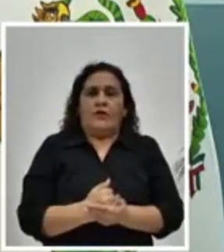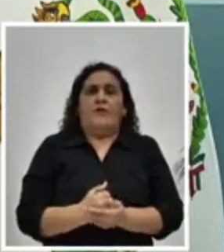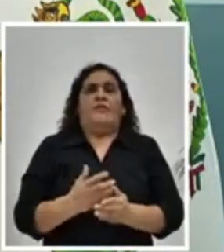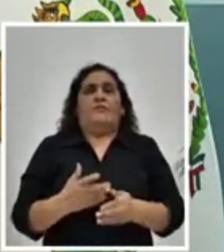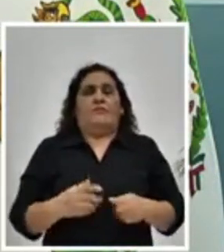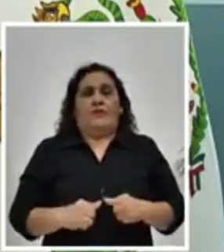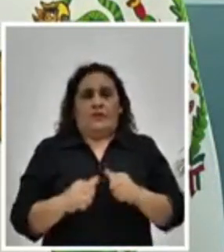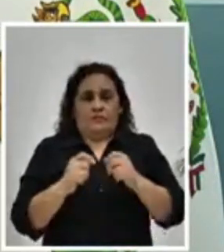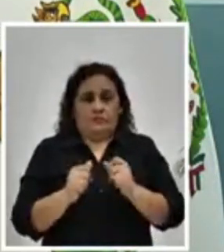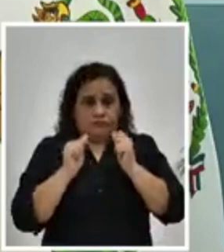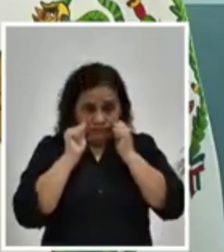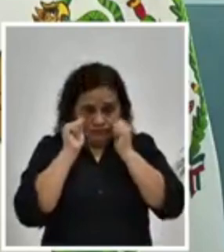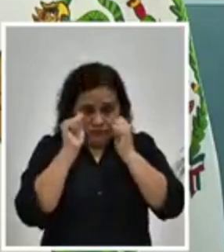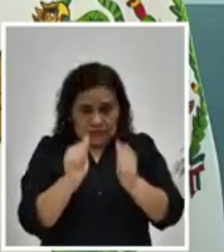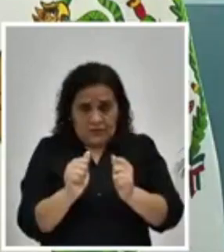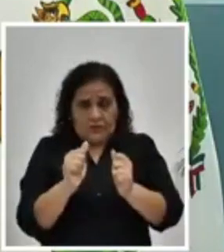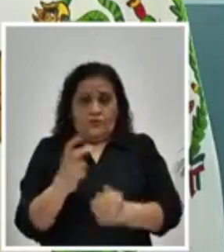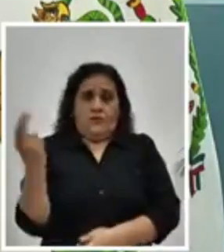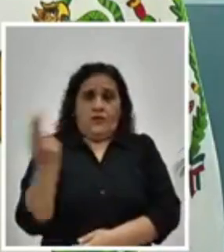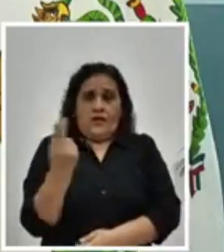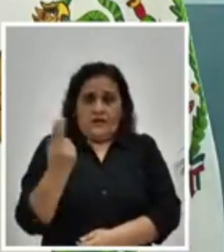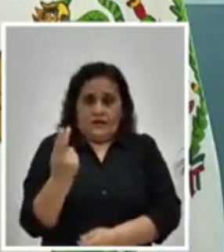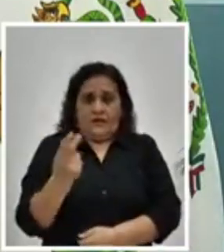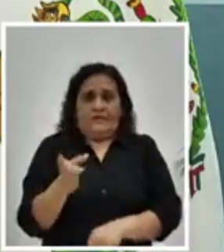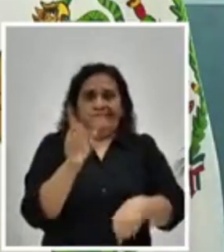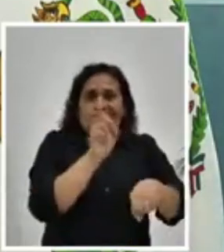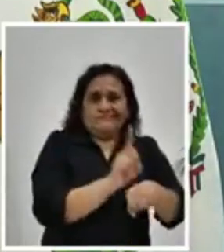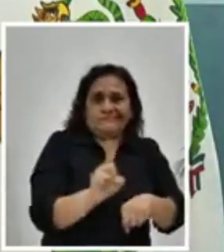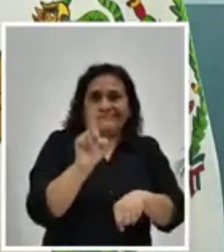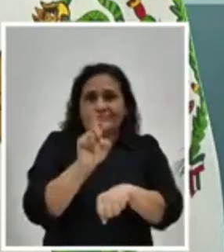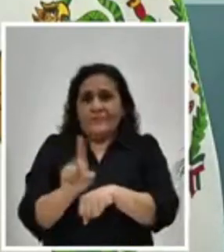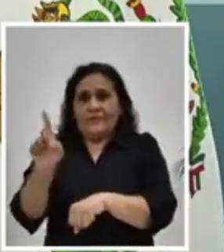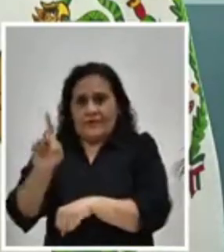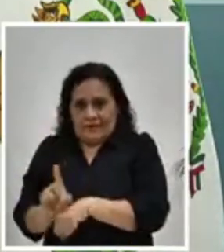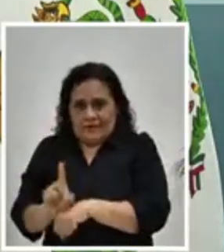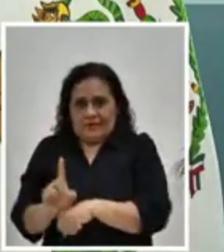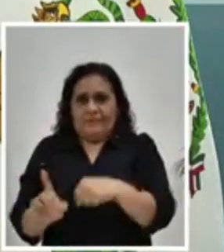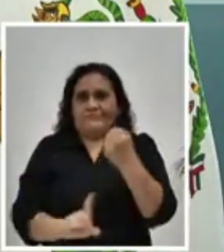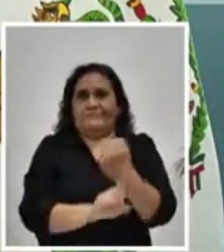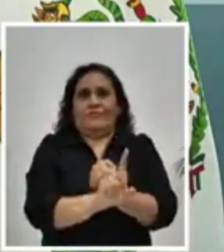las necesidades que se fueron presentando día con día.